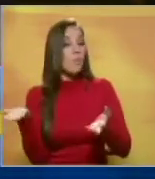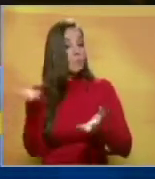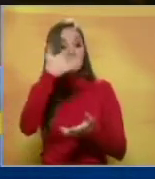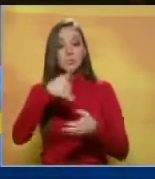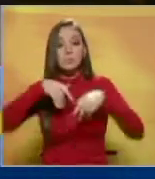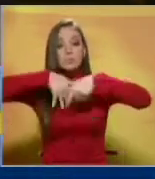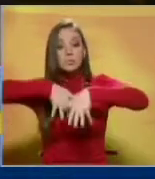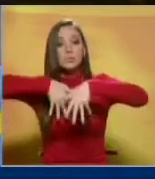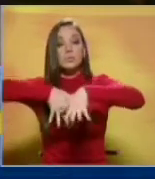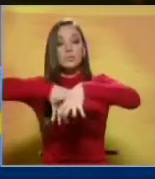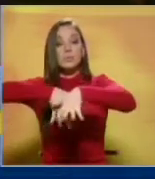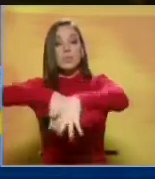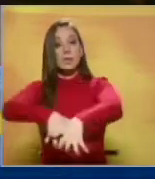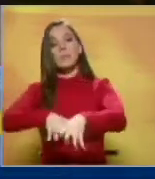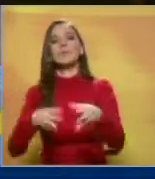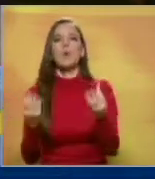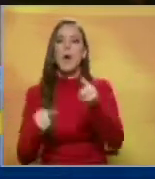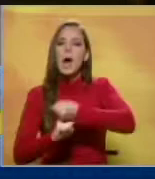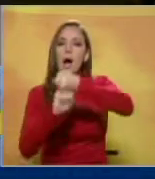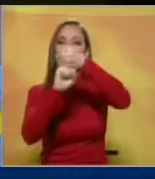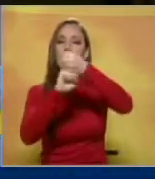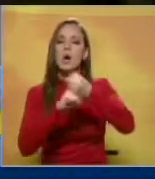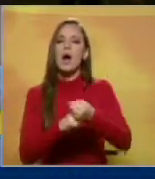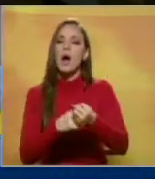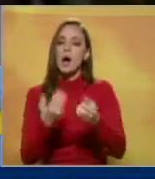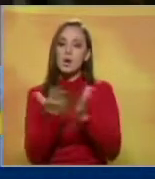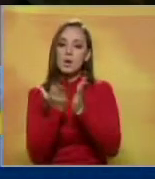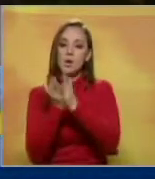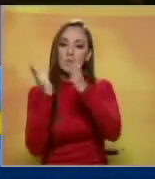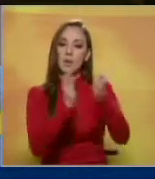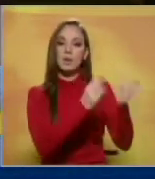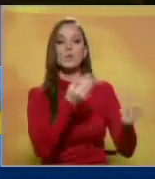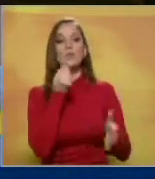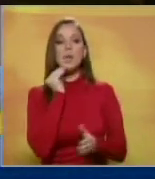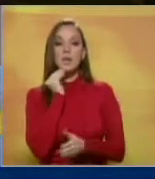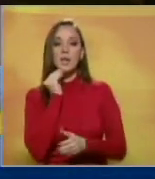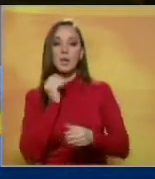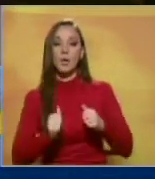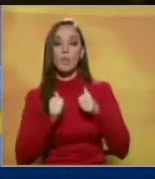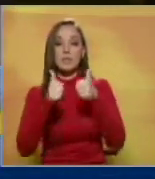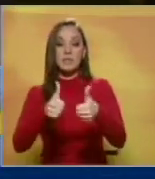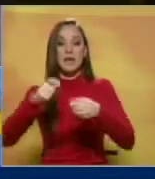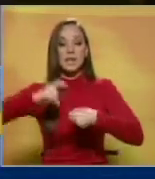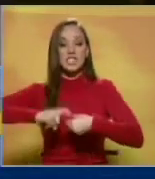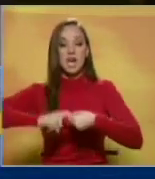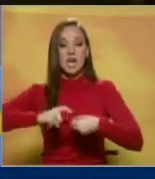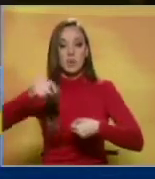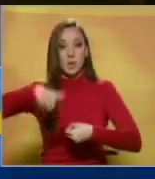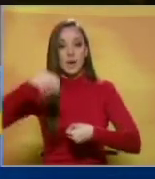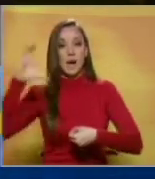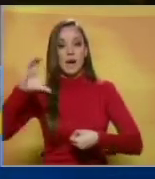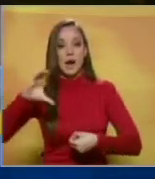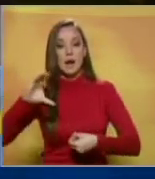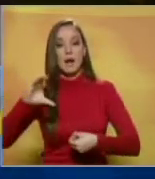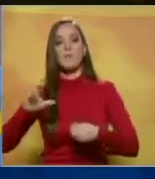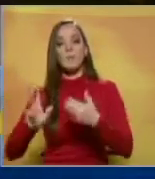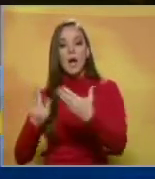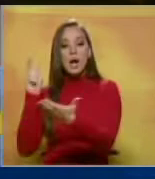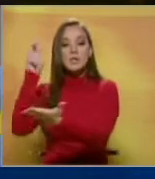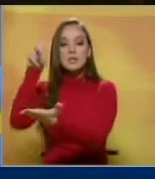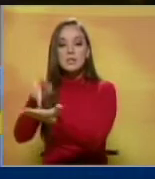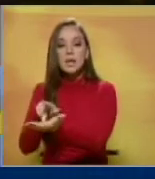federación de centros universitarios de la usb y el profesorado de esa casa de estudios que partirá de la plaza brión de chacaíto hasta la fiscalía general de la república